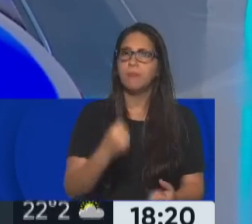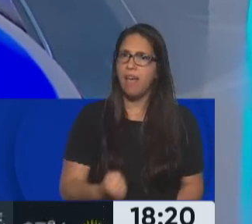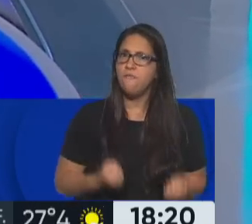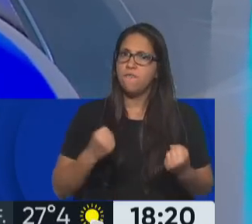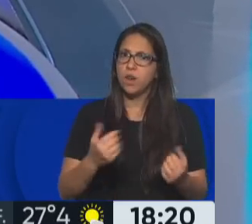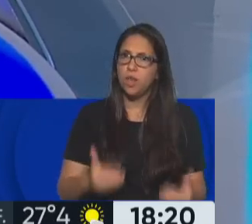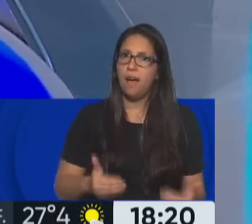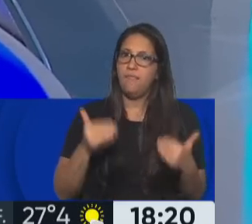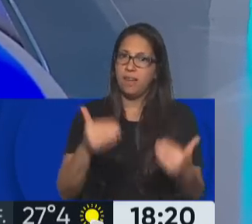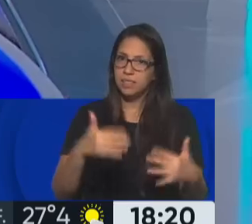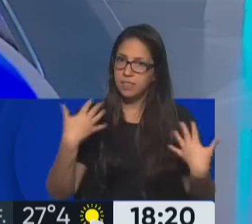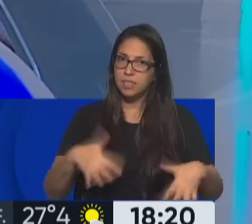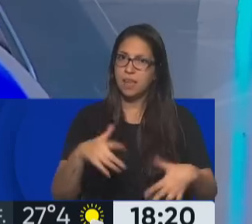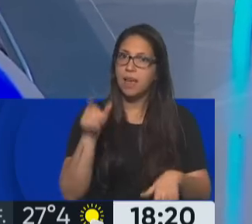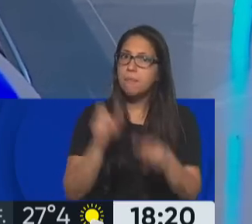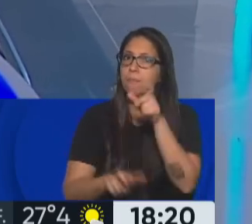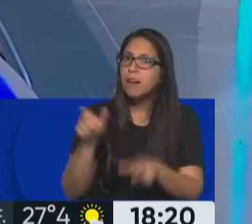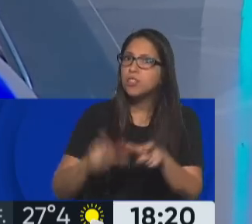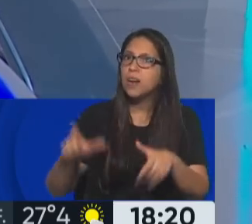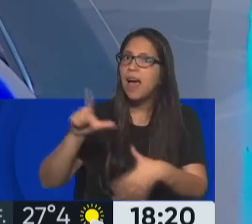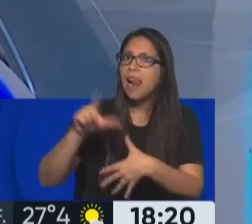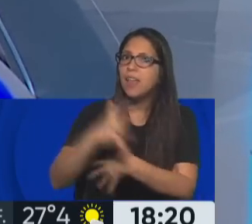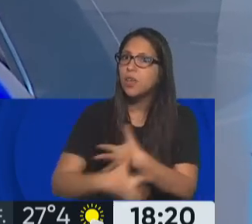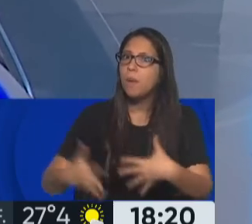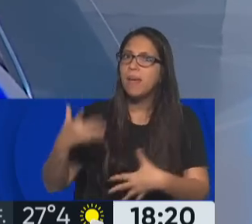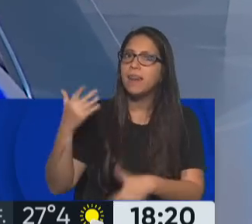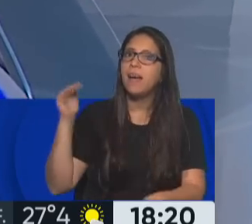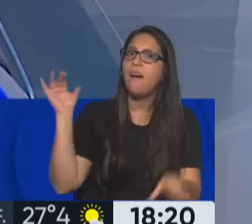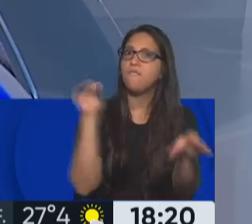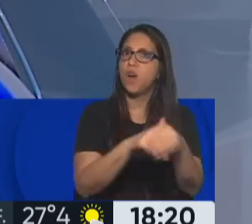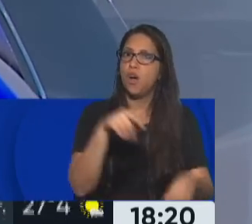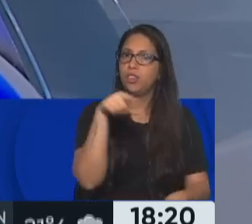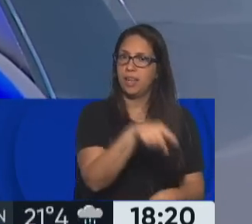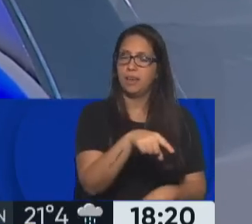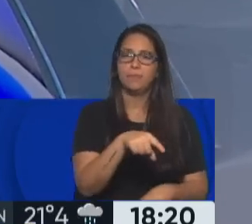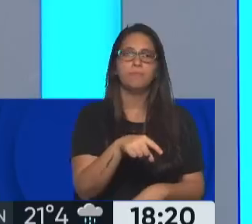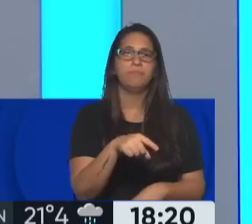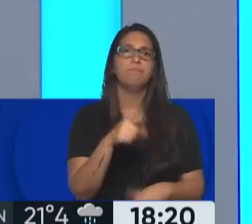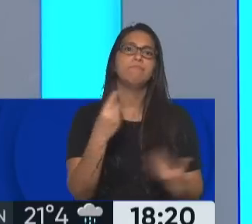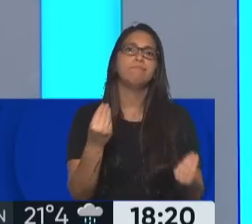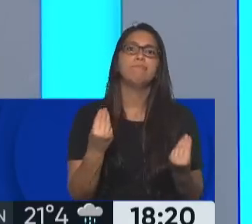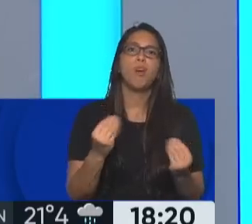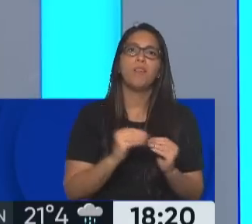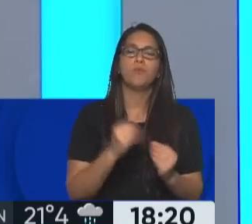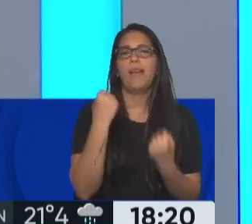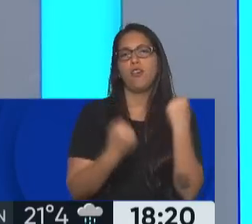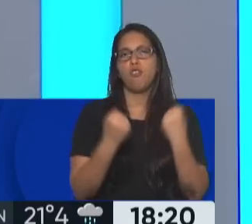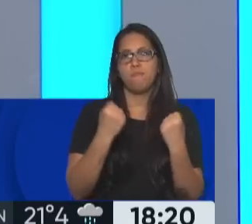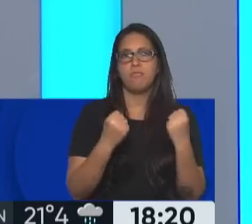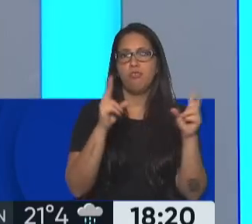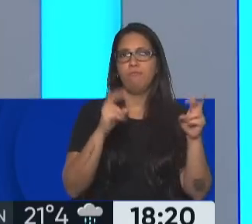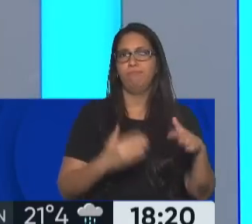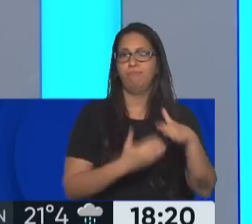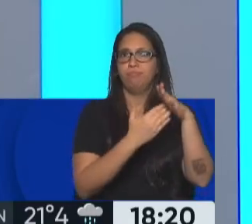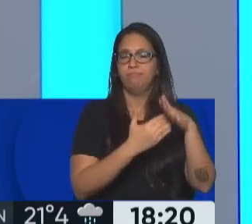avance en el electorado latino y me parece que habla de, dos cosas. Una, la económica, obviamente, que lo mencionaban como un tema